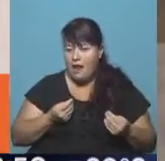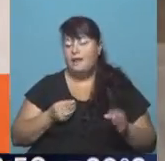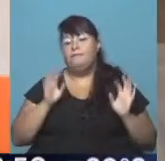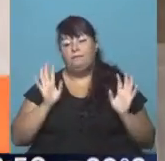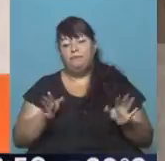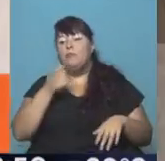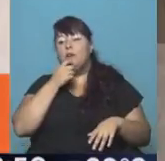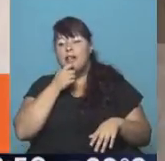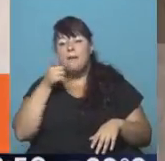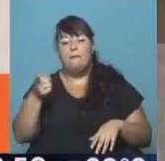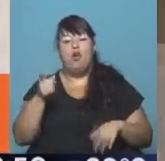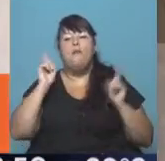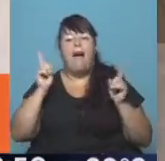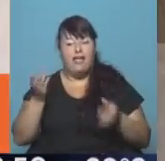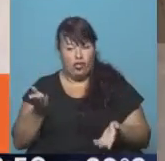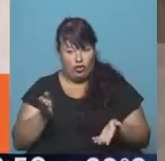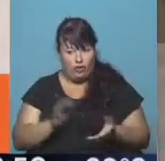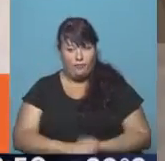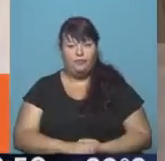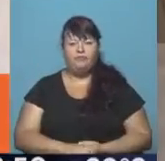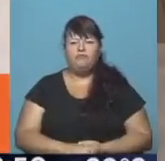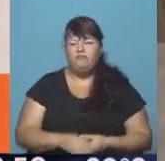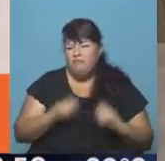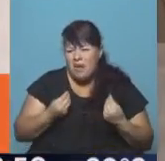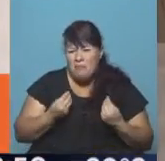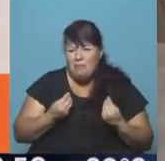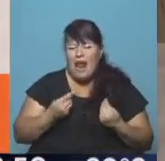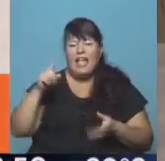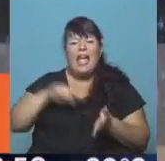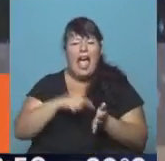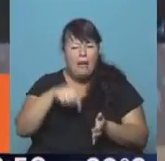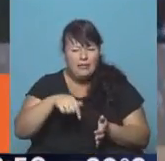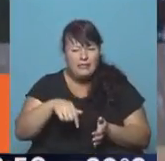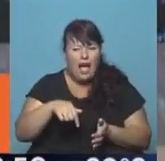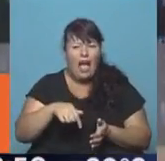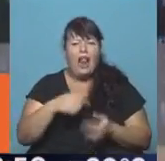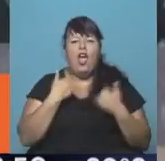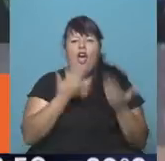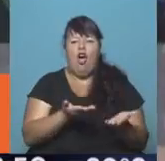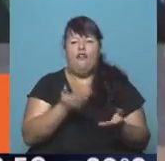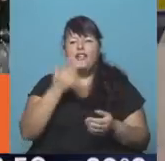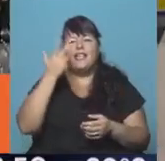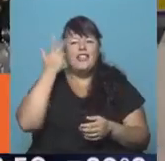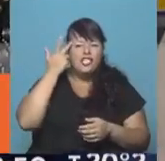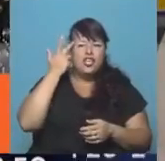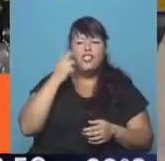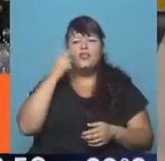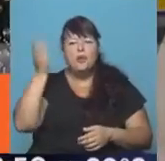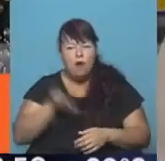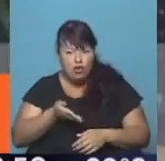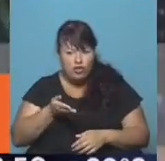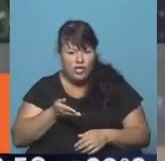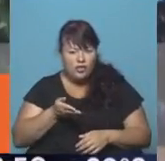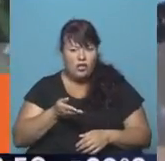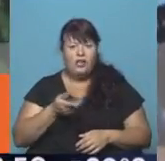por ejemplo en el caso docente qué razón hay para que en capital federal la oferta esté entre el 18 y el 19 por ciento